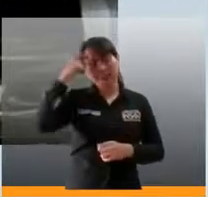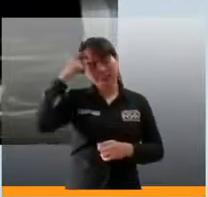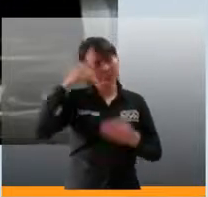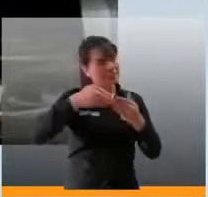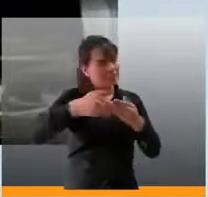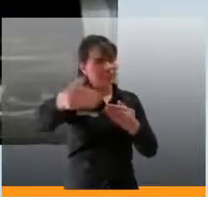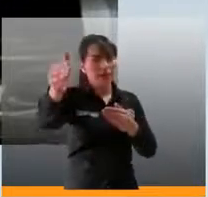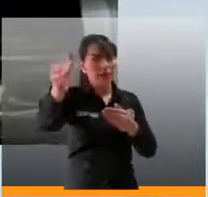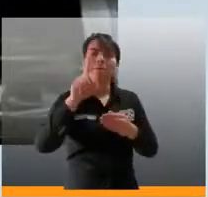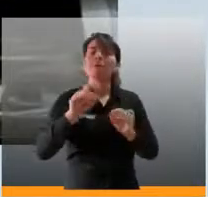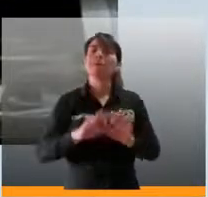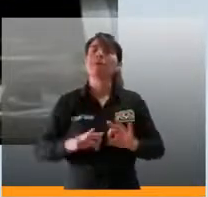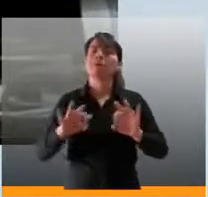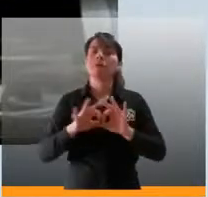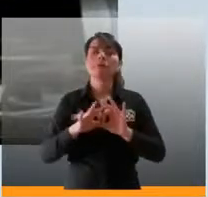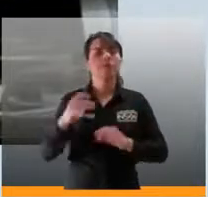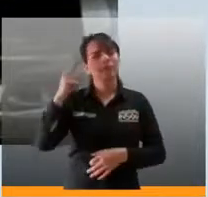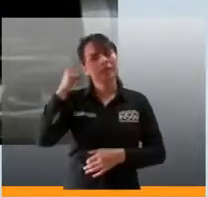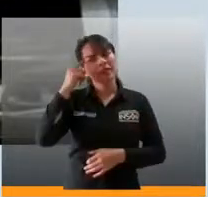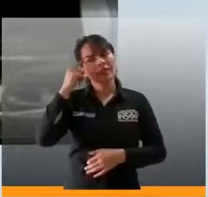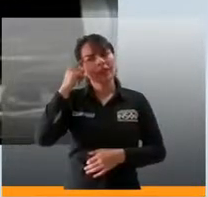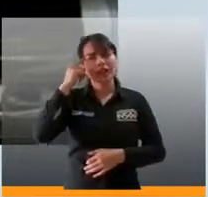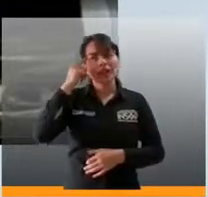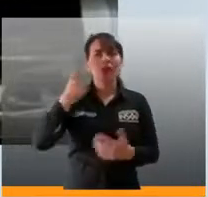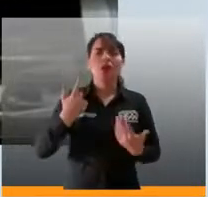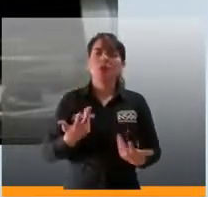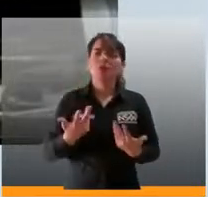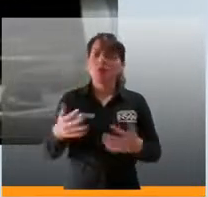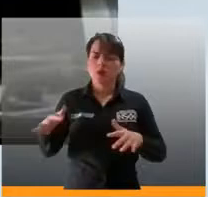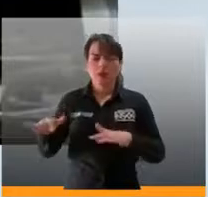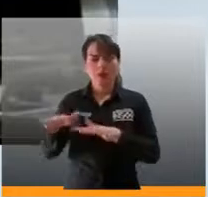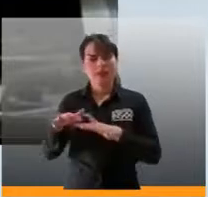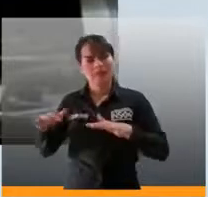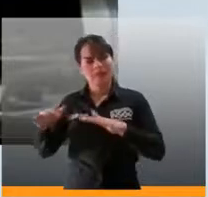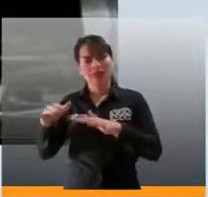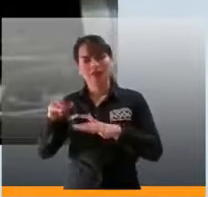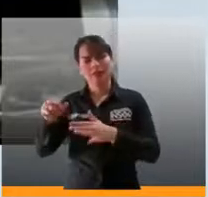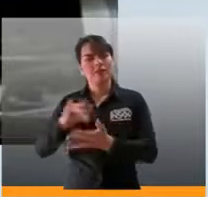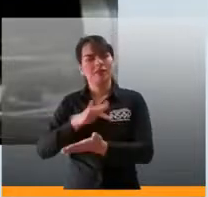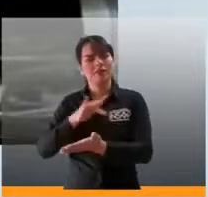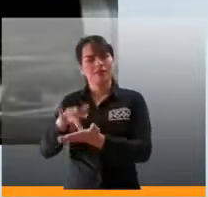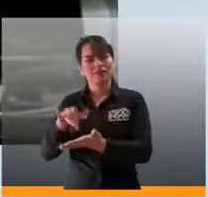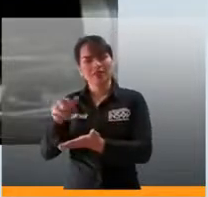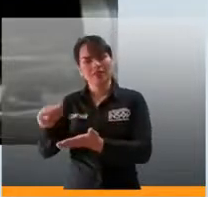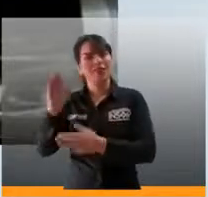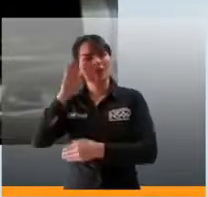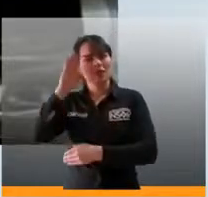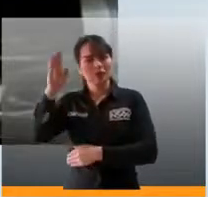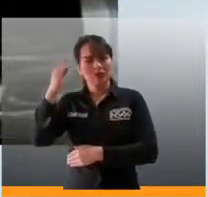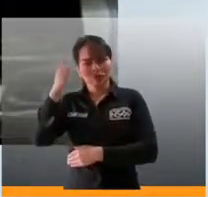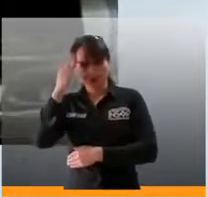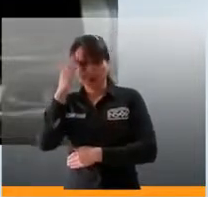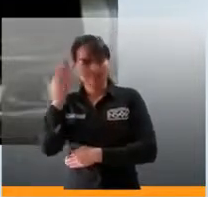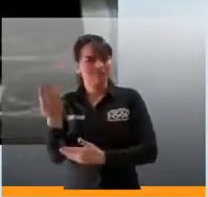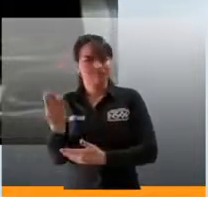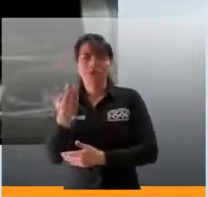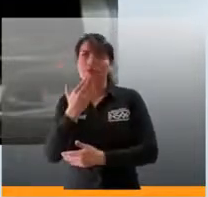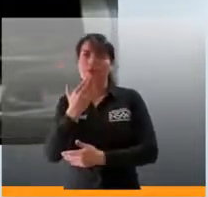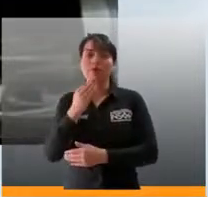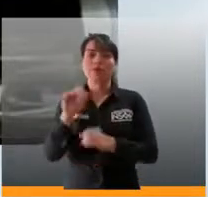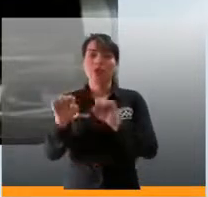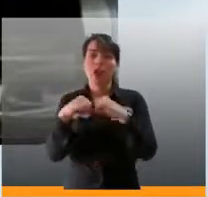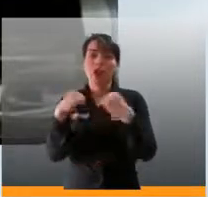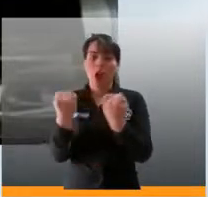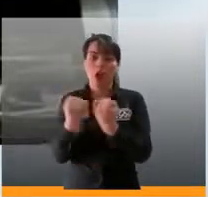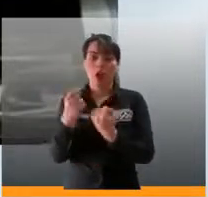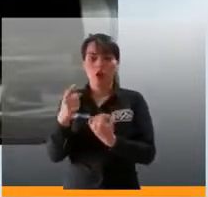más racional de los espacios presenciales limitados que tendremos. El aula de clase no debe ser para